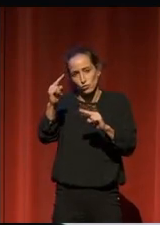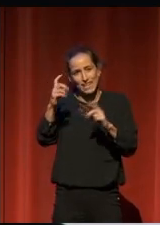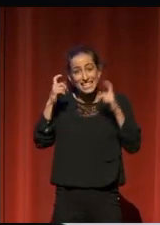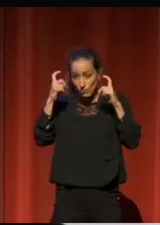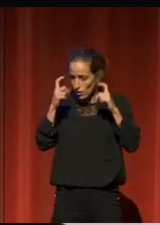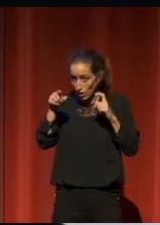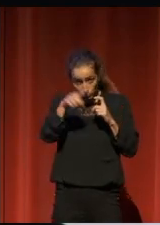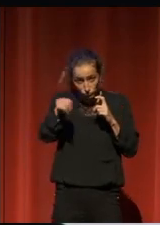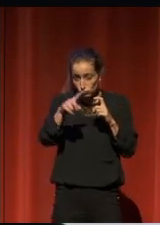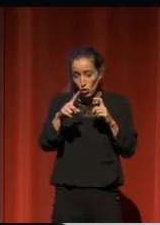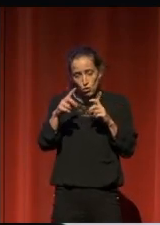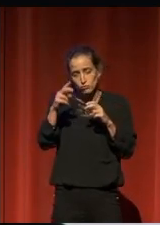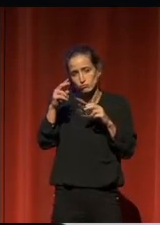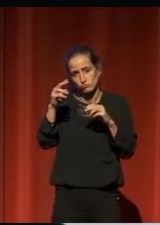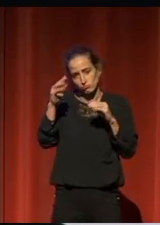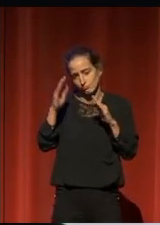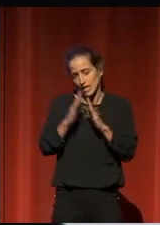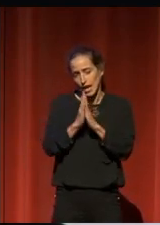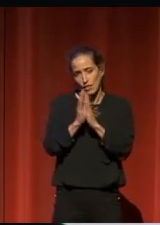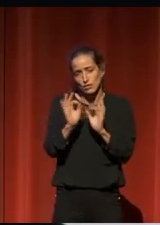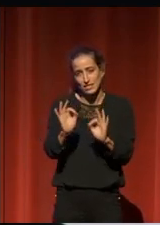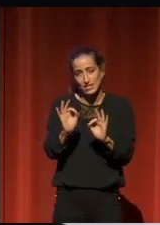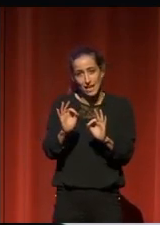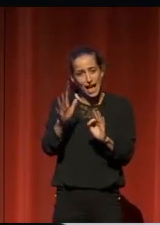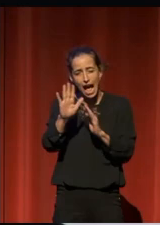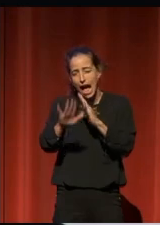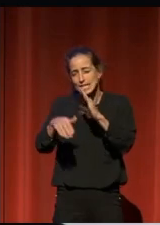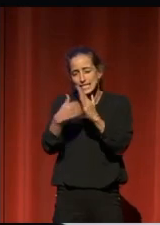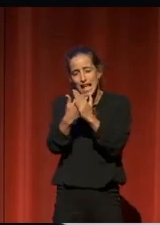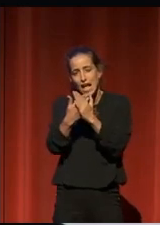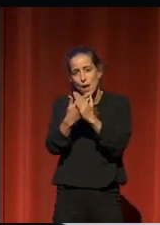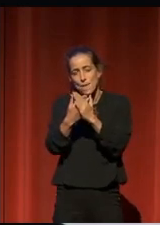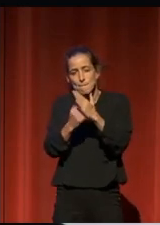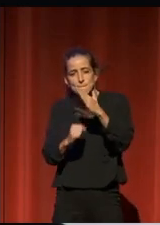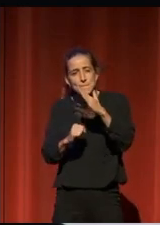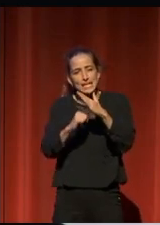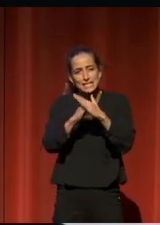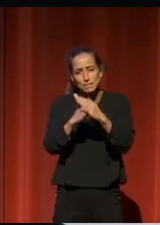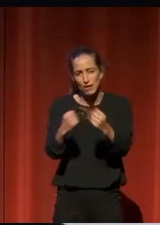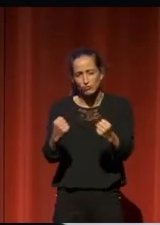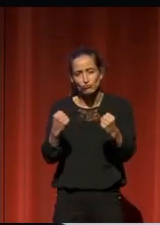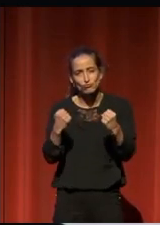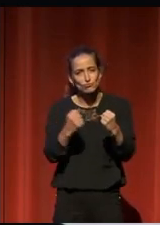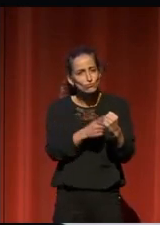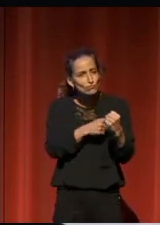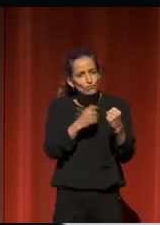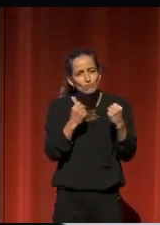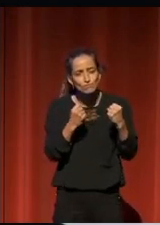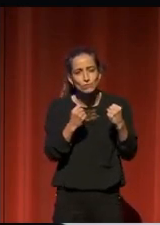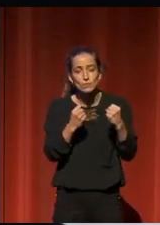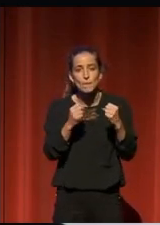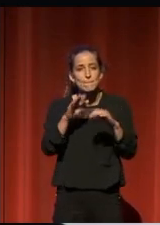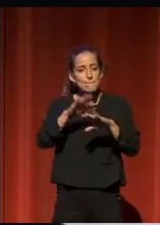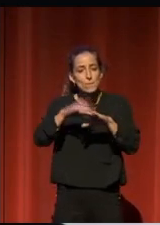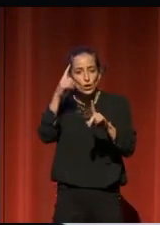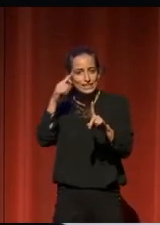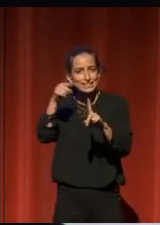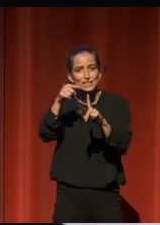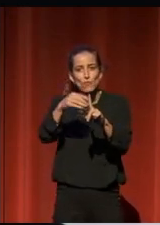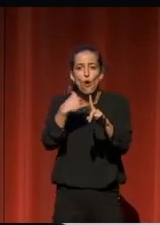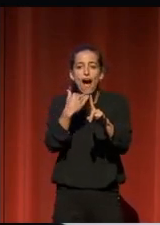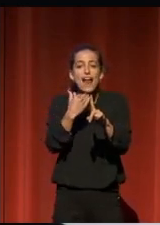nos conduce a la máxima tensión, a la máxima fuerza para obtener un fruto que